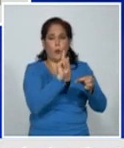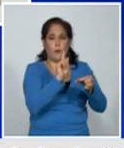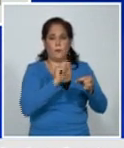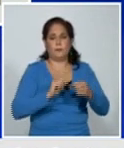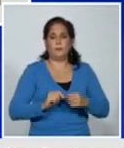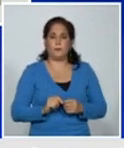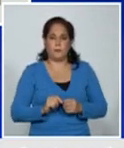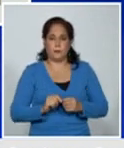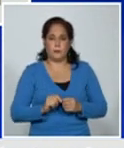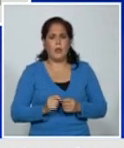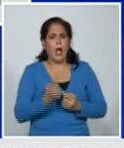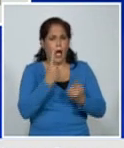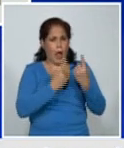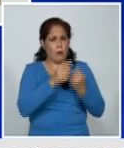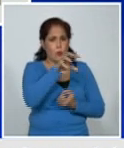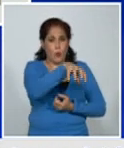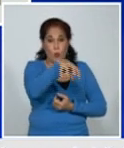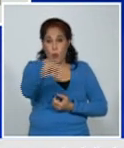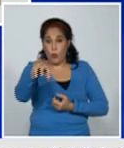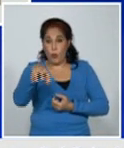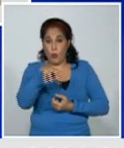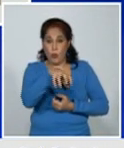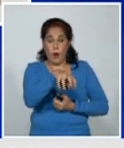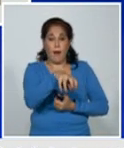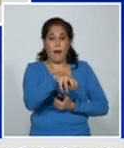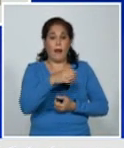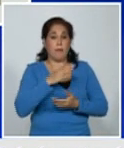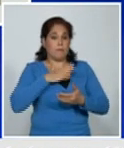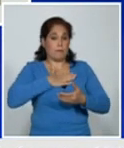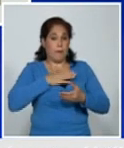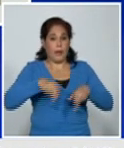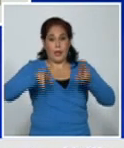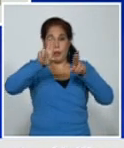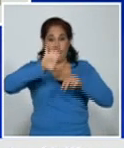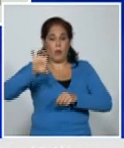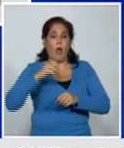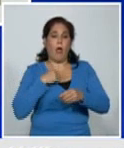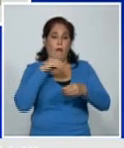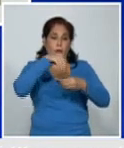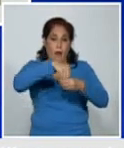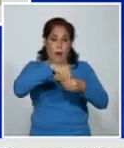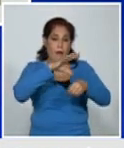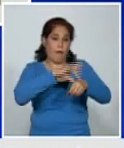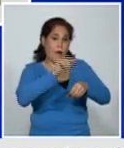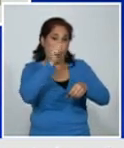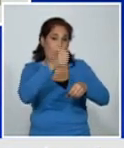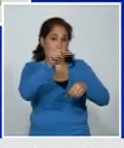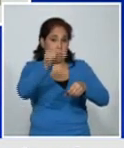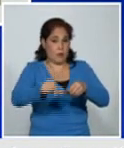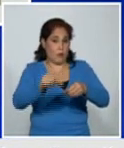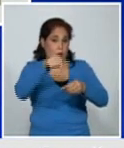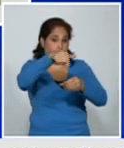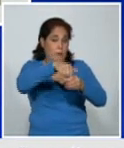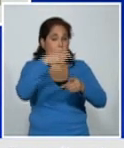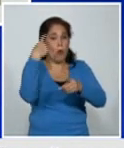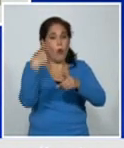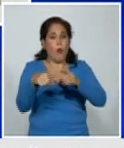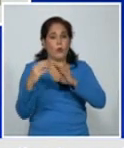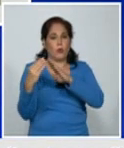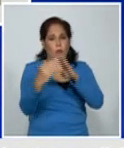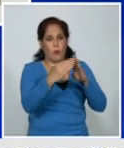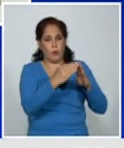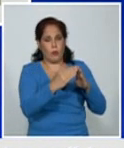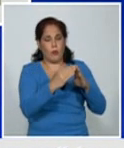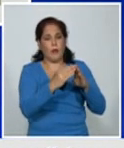En algunos lugares son eventos institucionales, en otros son en la comunidad, pero